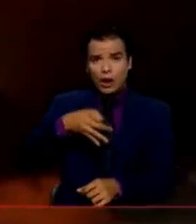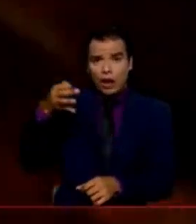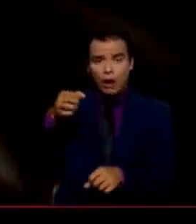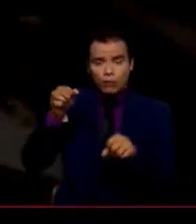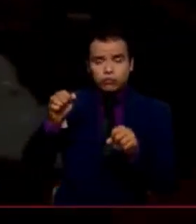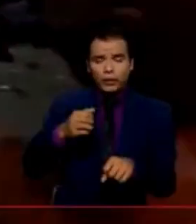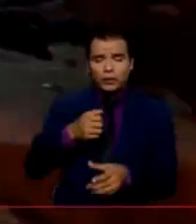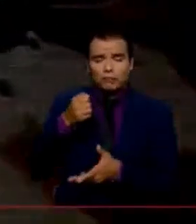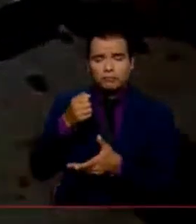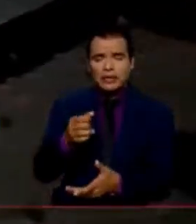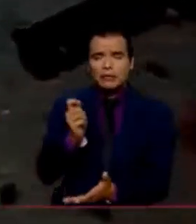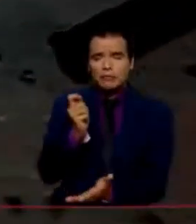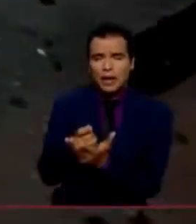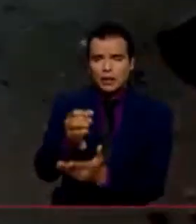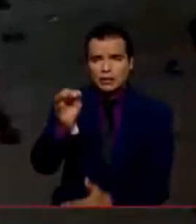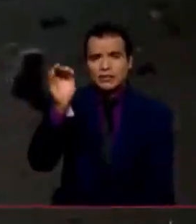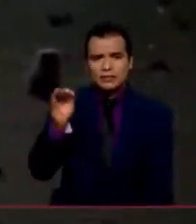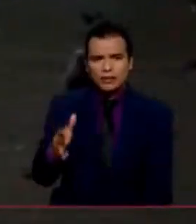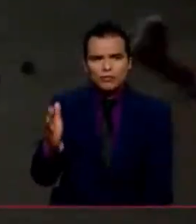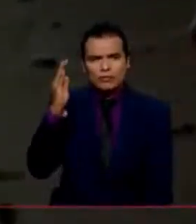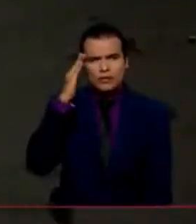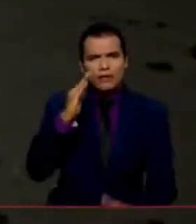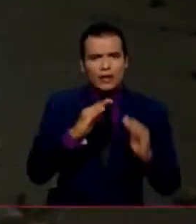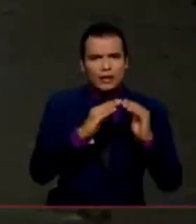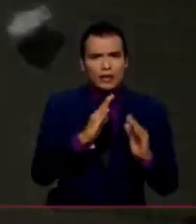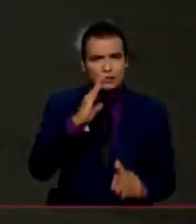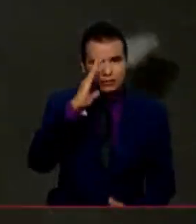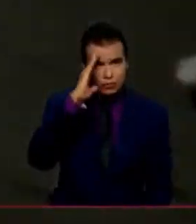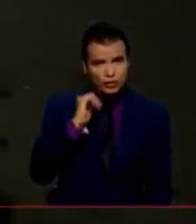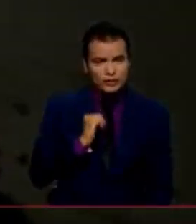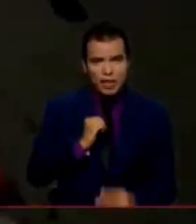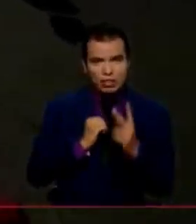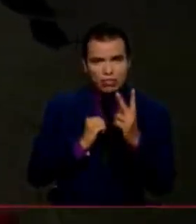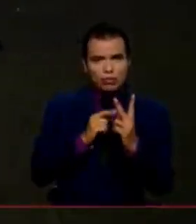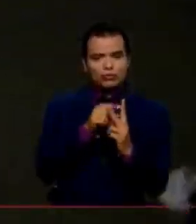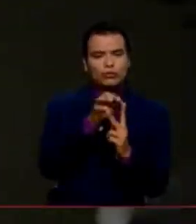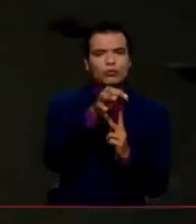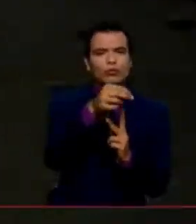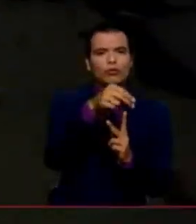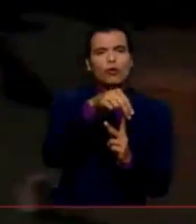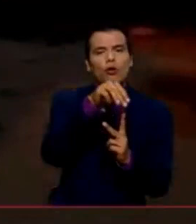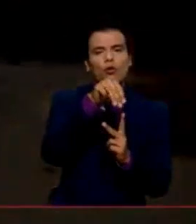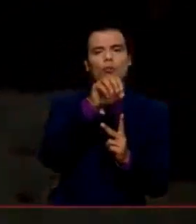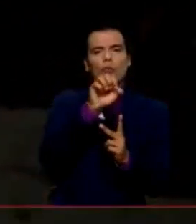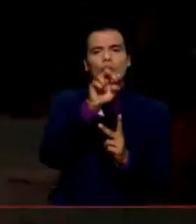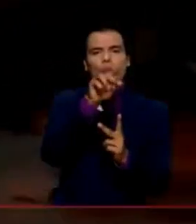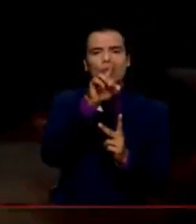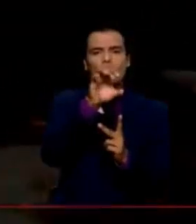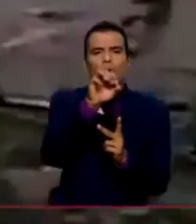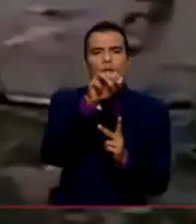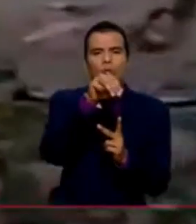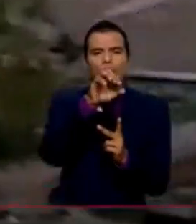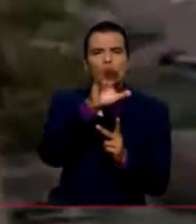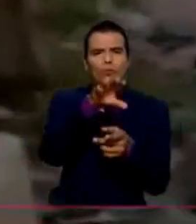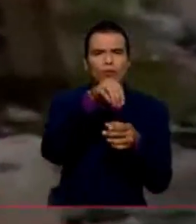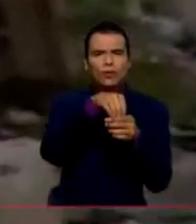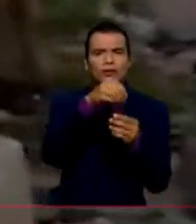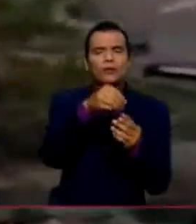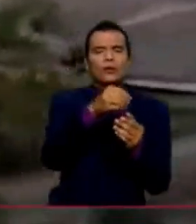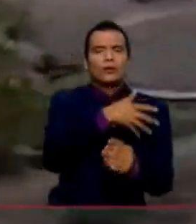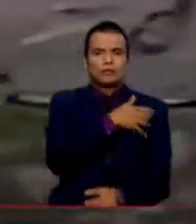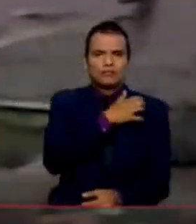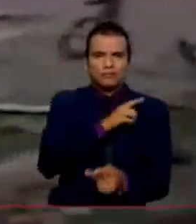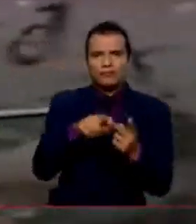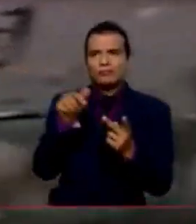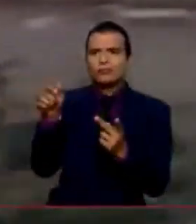La activación de dos carros bomba en inmediaciones a estaciones de policía en Mondomo, zona rural de Santander de Quilichao, y el casco urbano